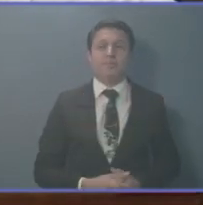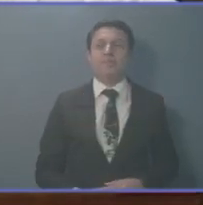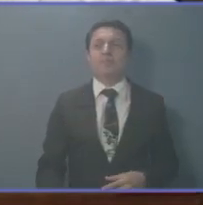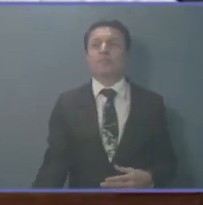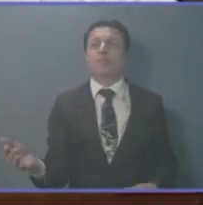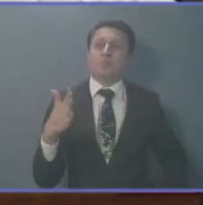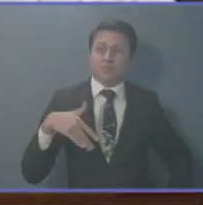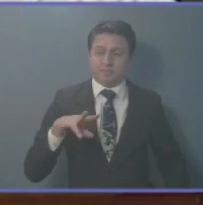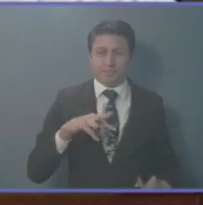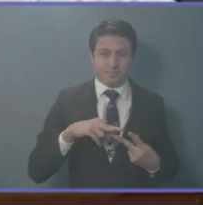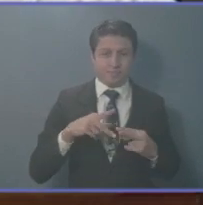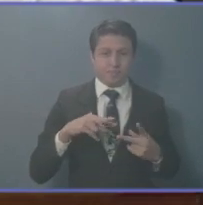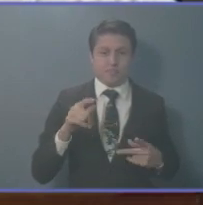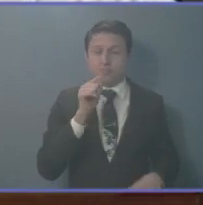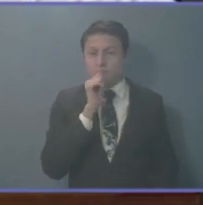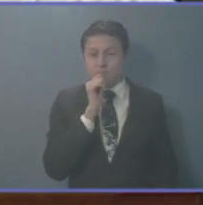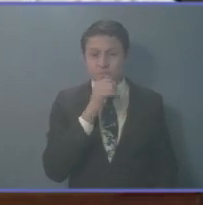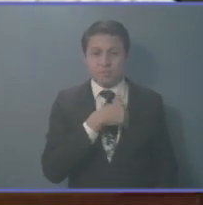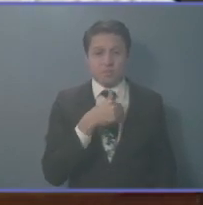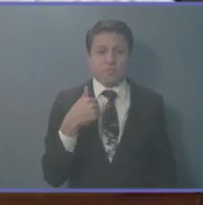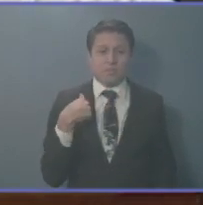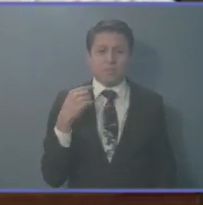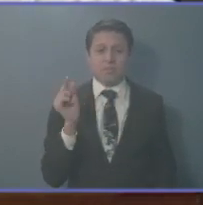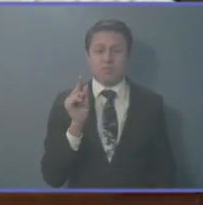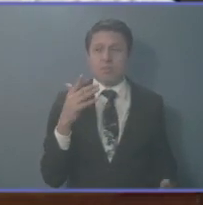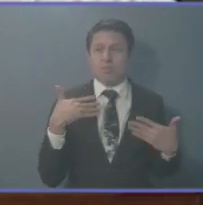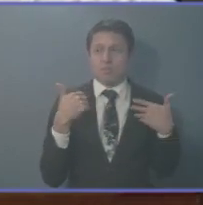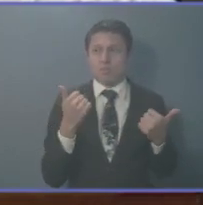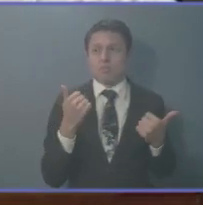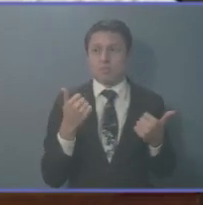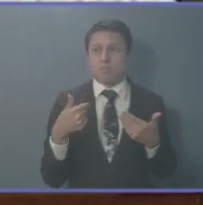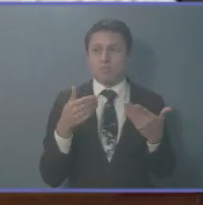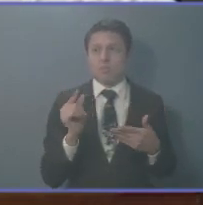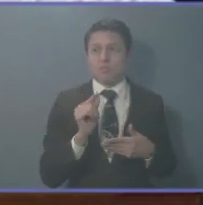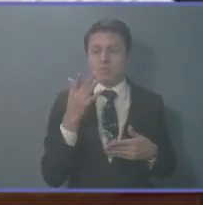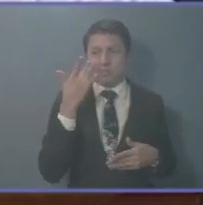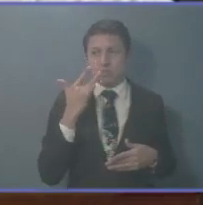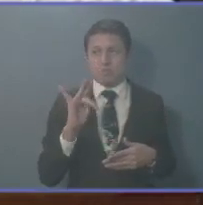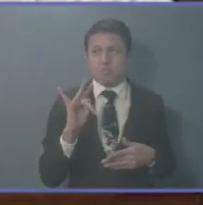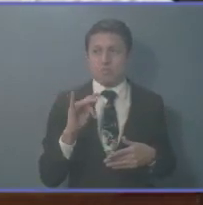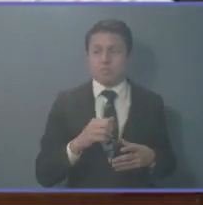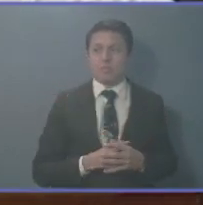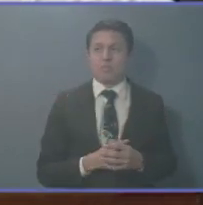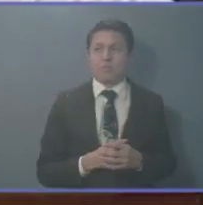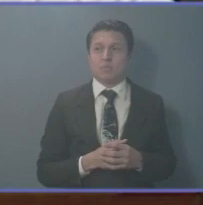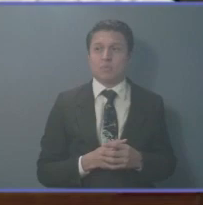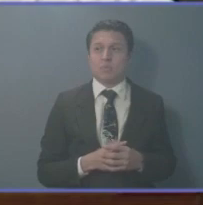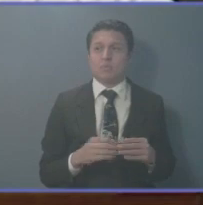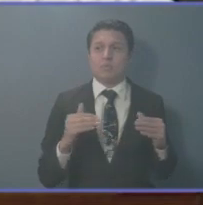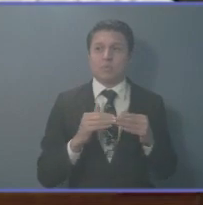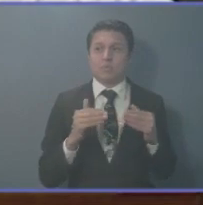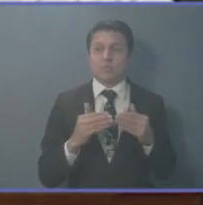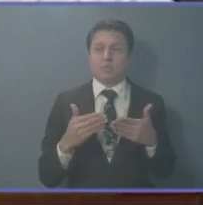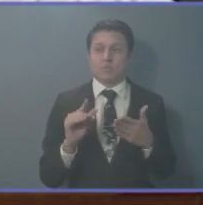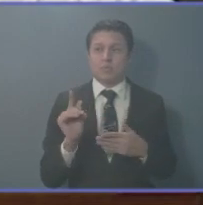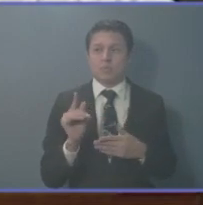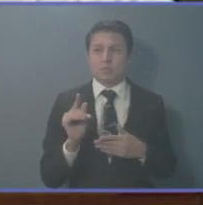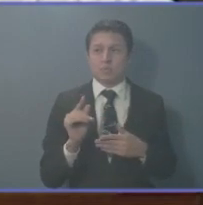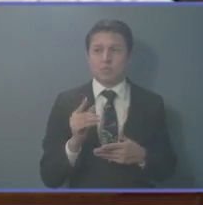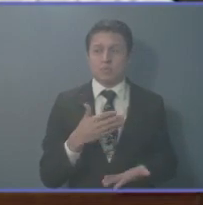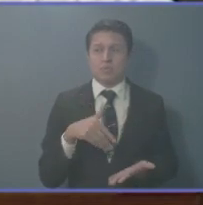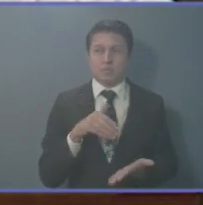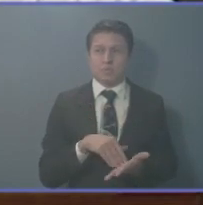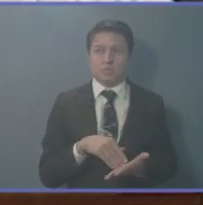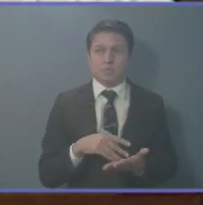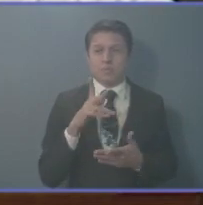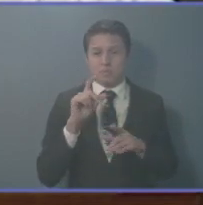ser autorizados por el Ministerio de Salud para realizar pruebas del COVID-19. De la misma forma, autorizará hospitales y clínicas privadas a